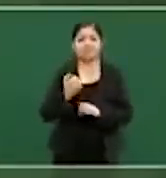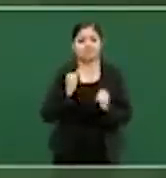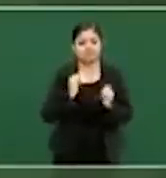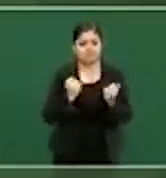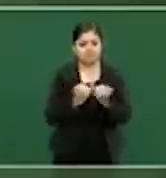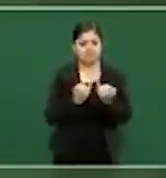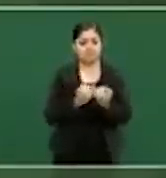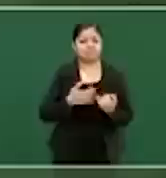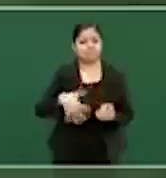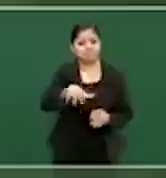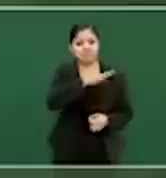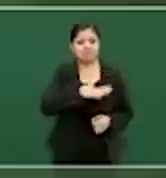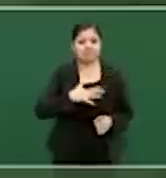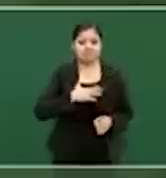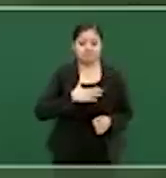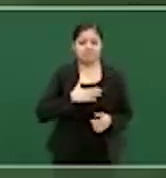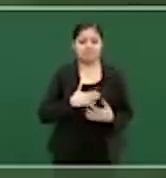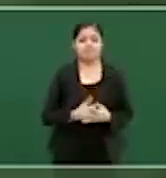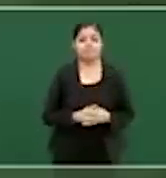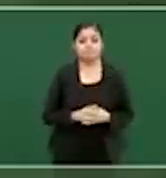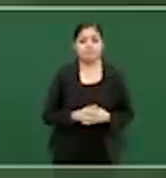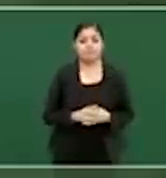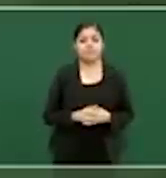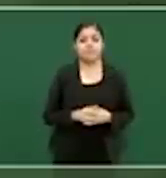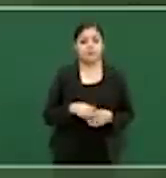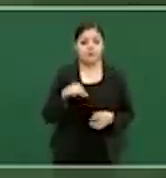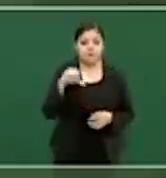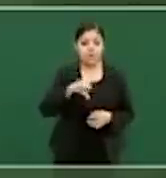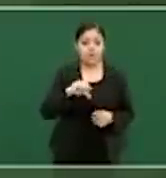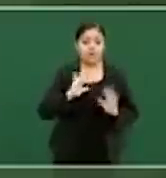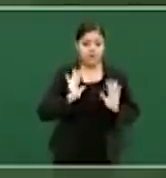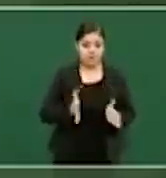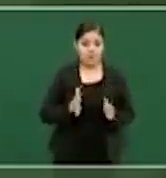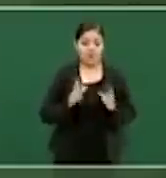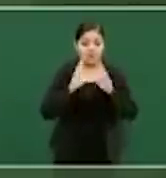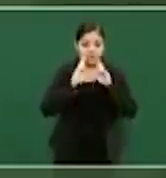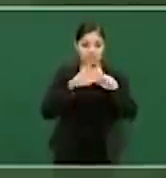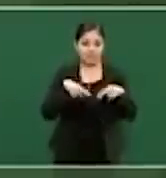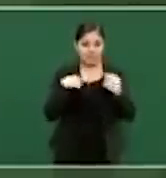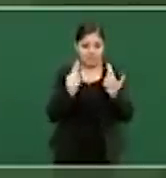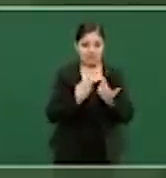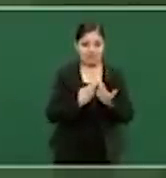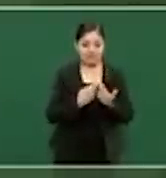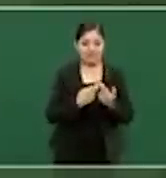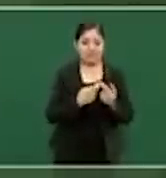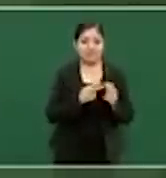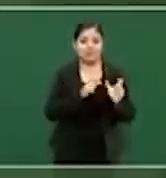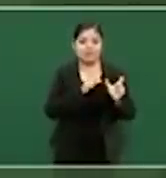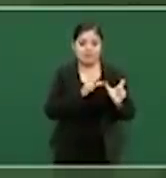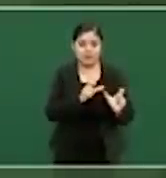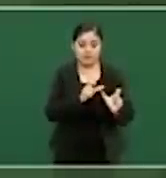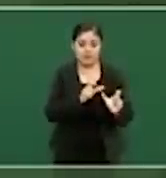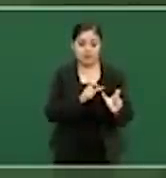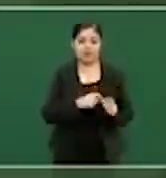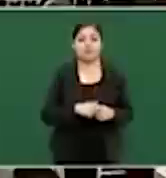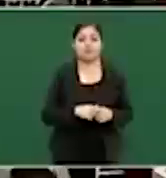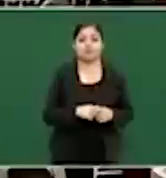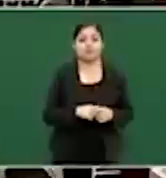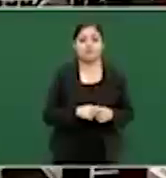el día de hoy ya celebramos esa reunión de seguridad, desde luego